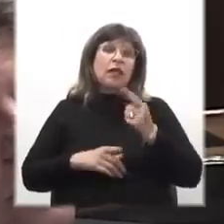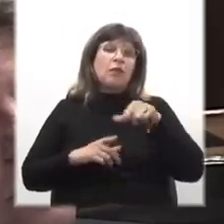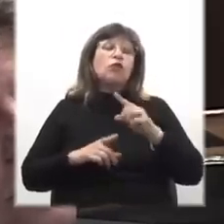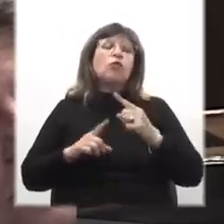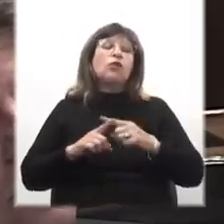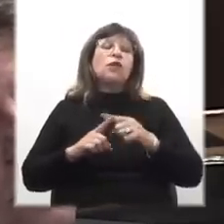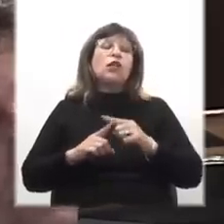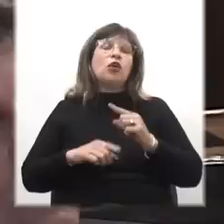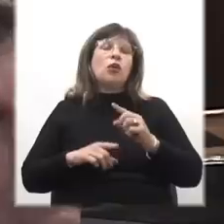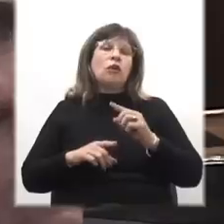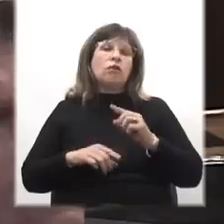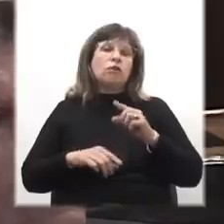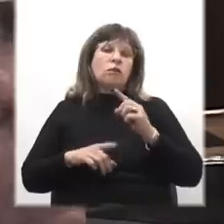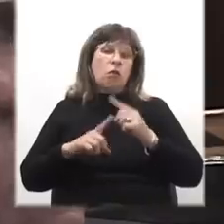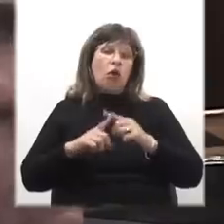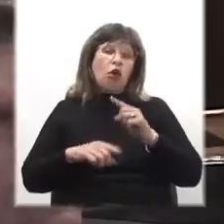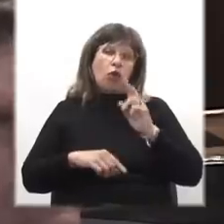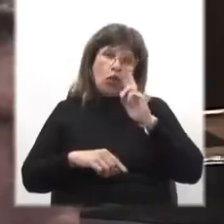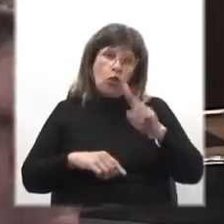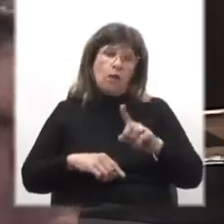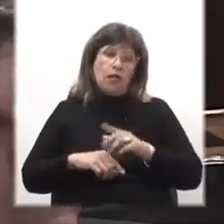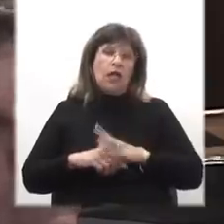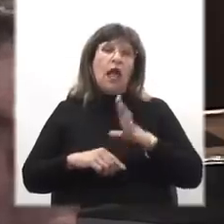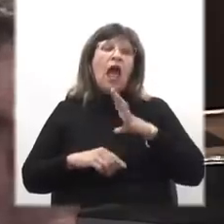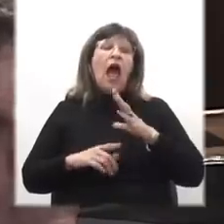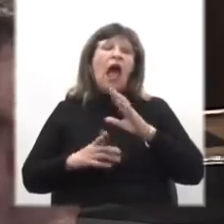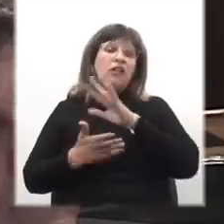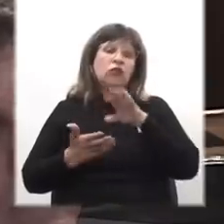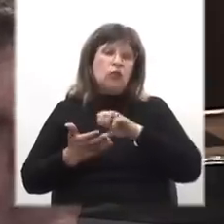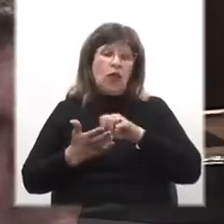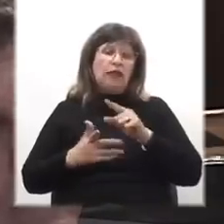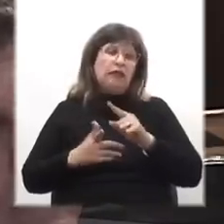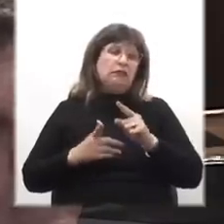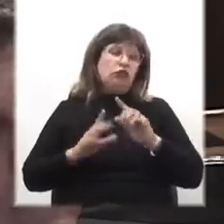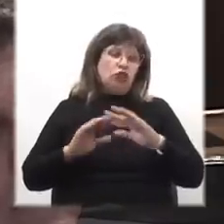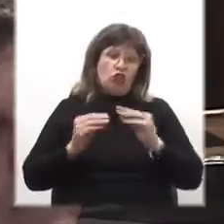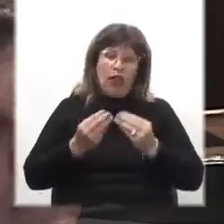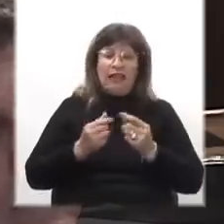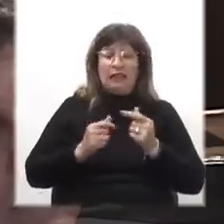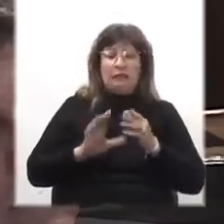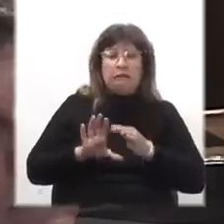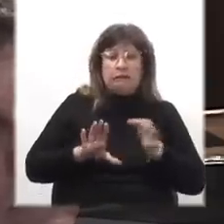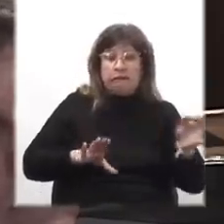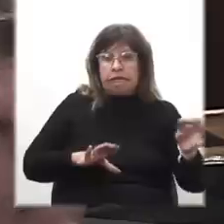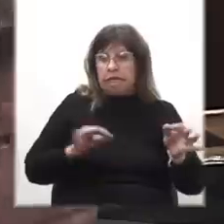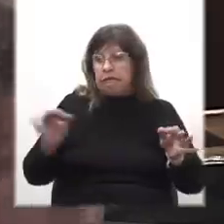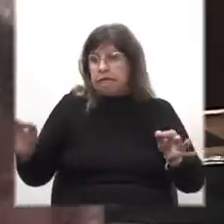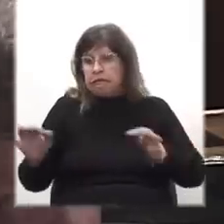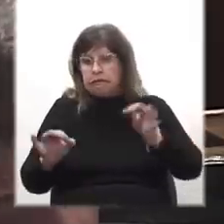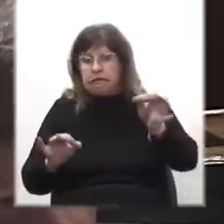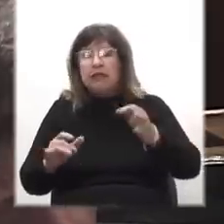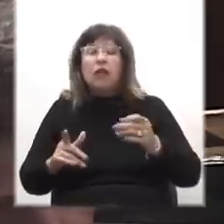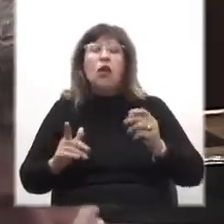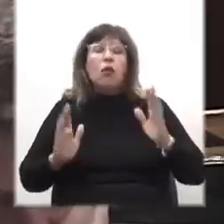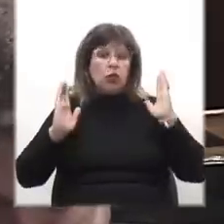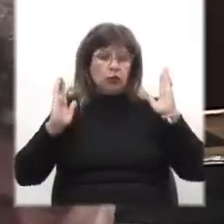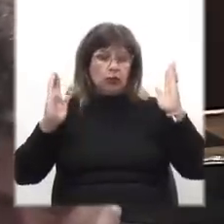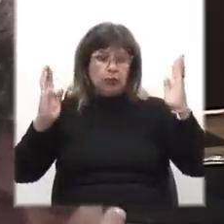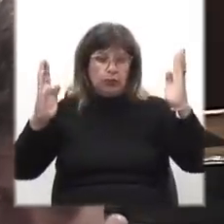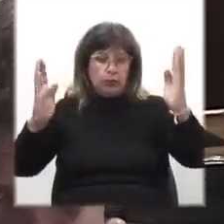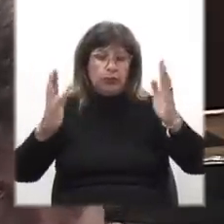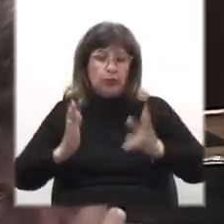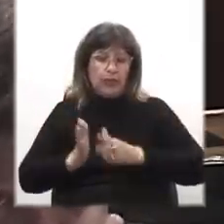2000. Porque hay ciudades enteras que quedaron aisladas, porque el tren va entre muros, cuando